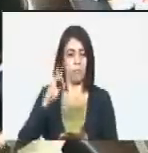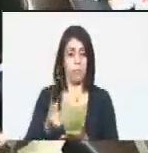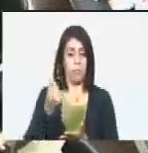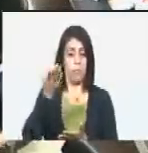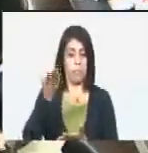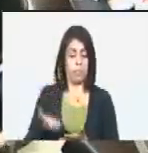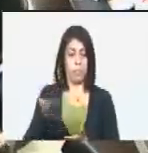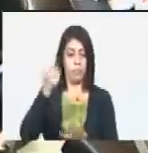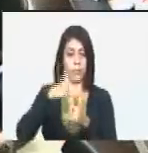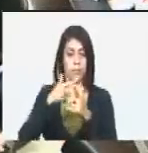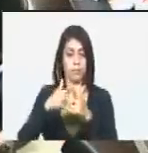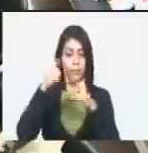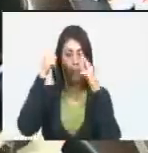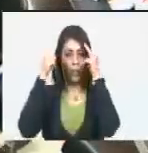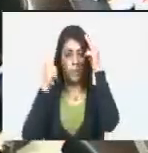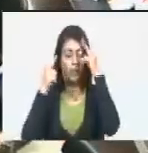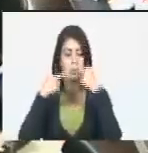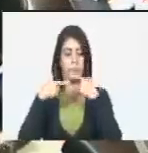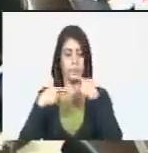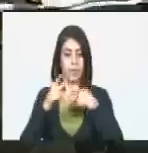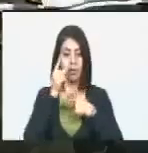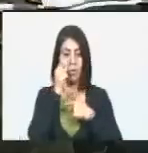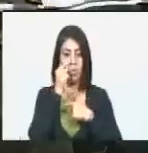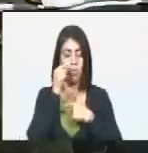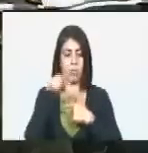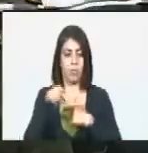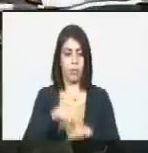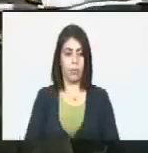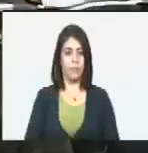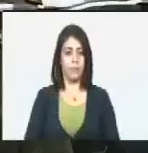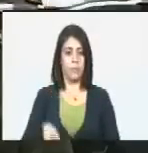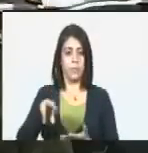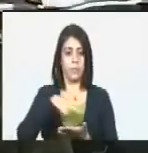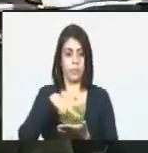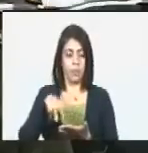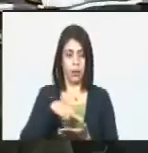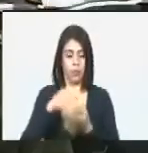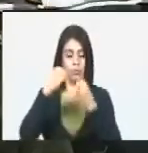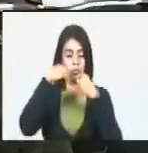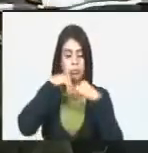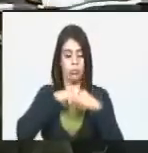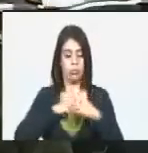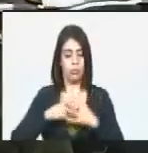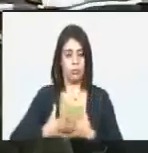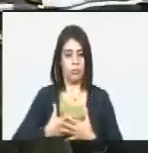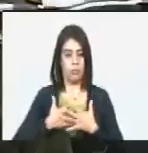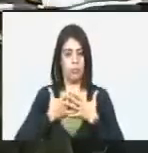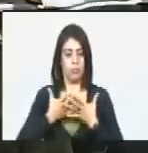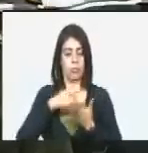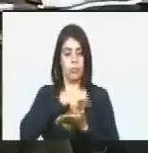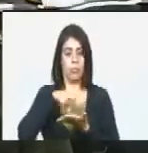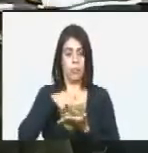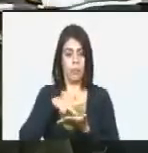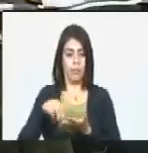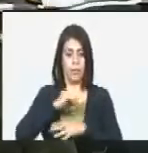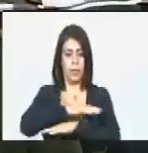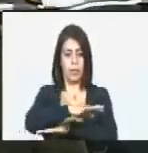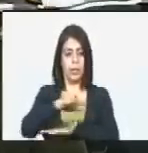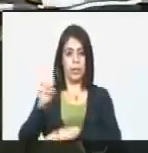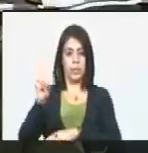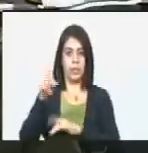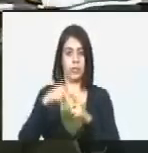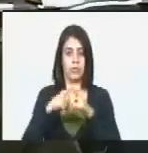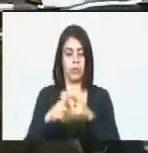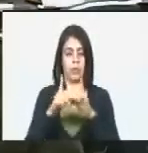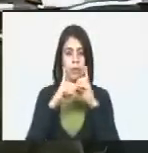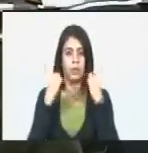del comandante Chávez, que fue el hombre que nos puso el joropo en el alma, porque el joropo estaba en los estados llaneros, en Venezuela, en los departamentos de